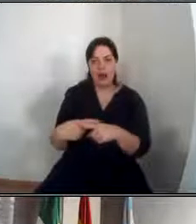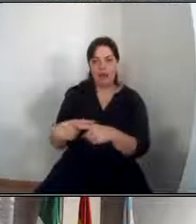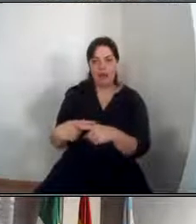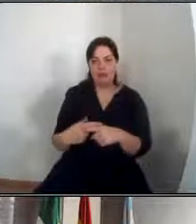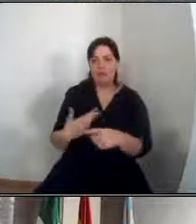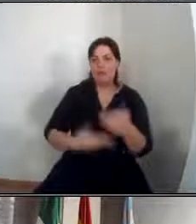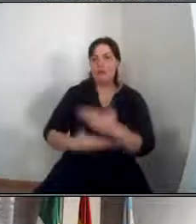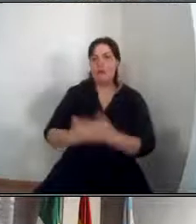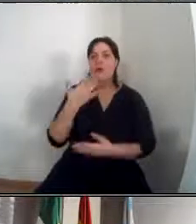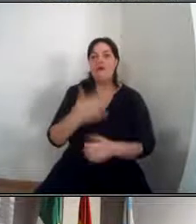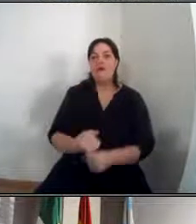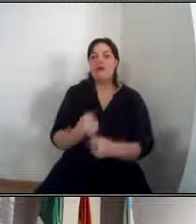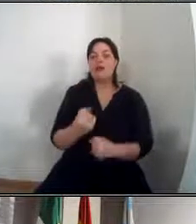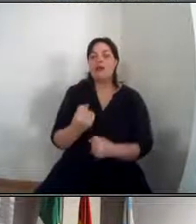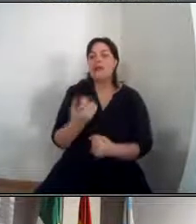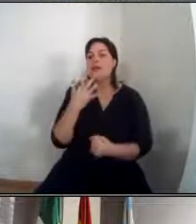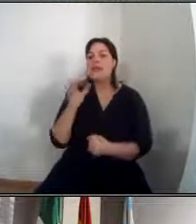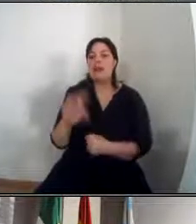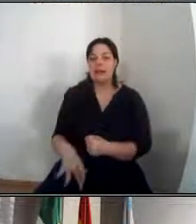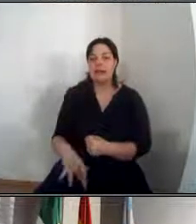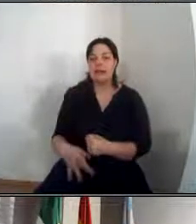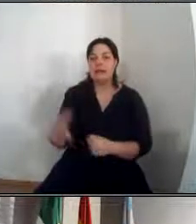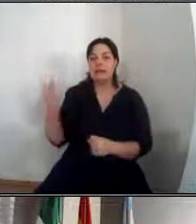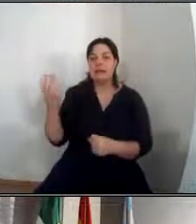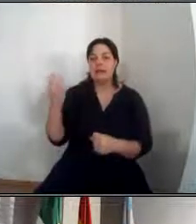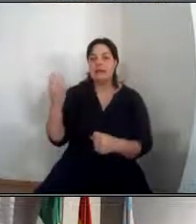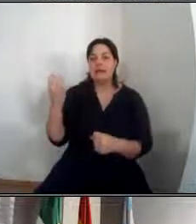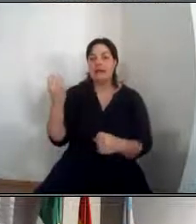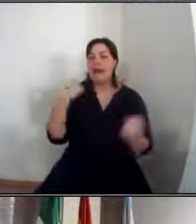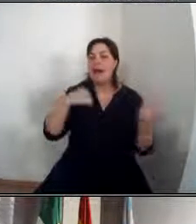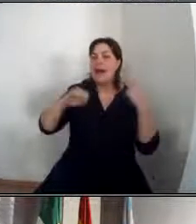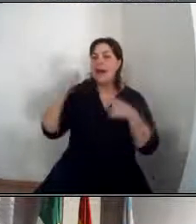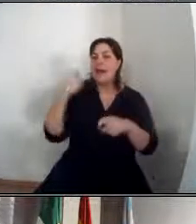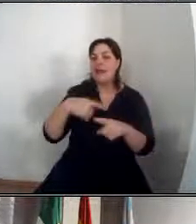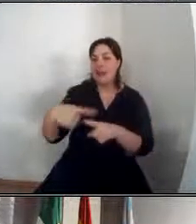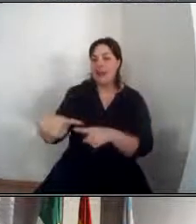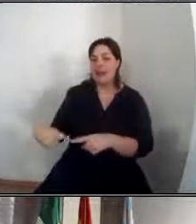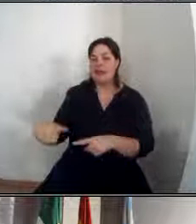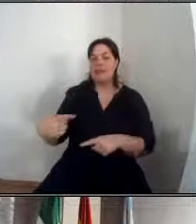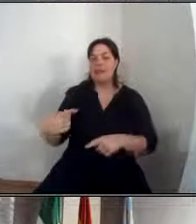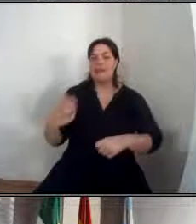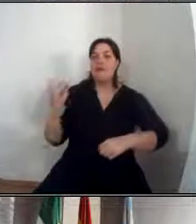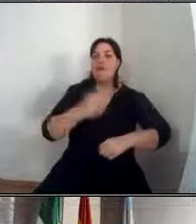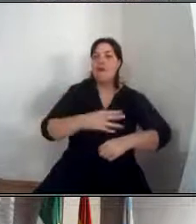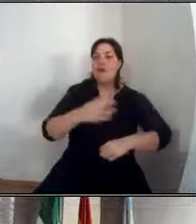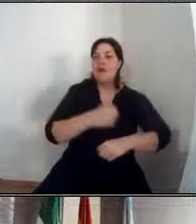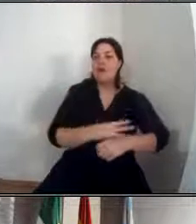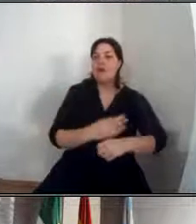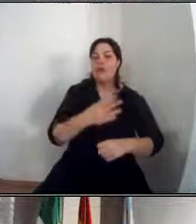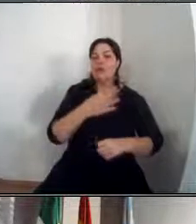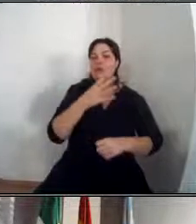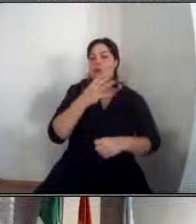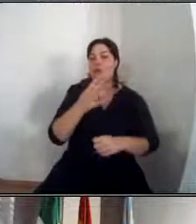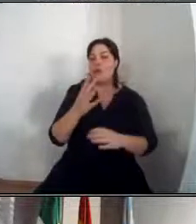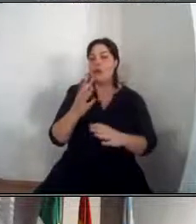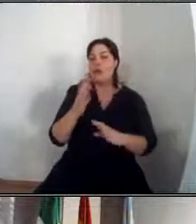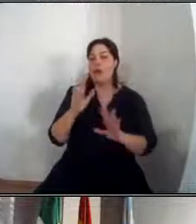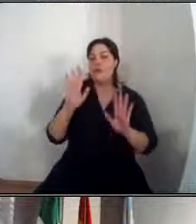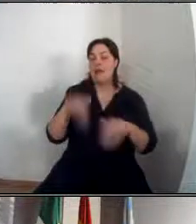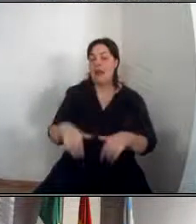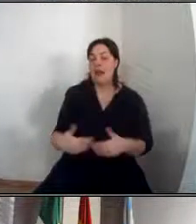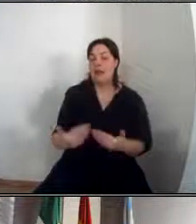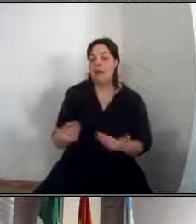colaboración estrecha de diferentes actores de los fondos que llegan para poder llegar a los distintos